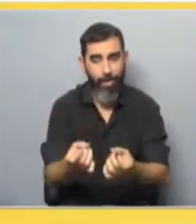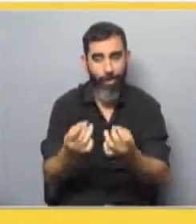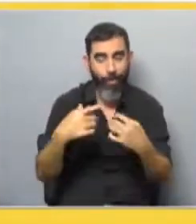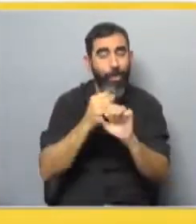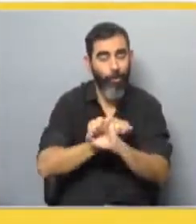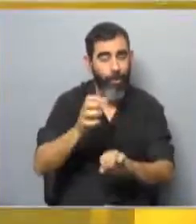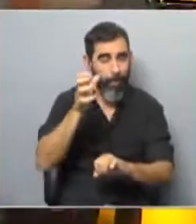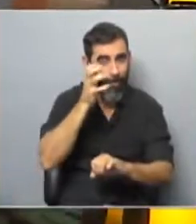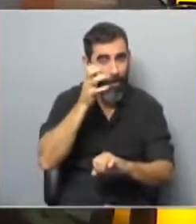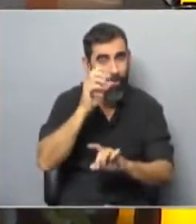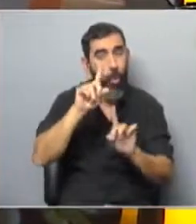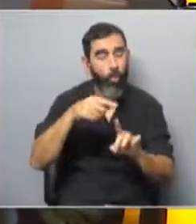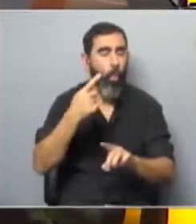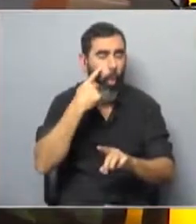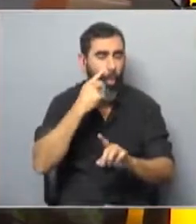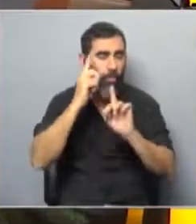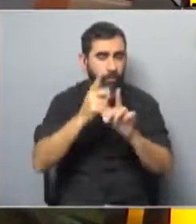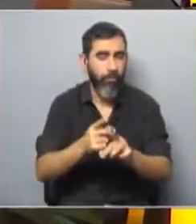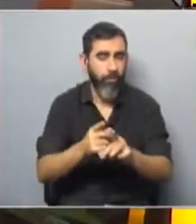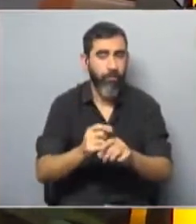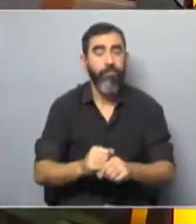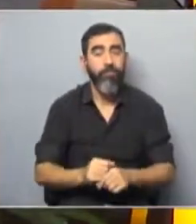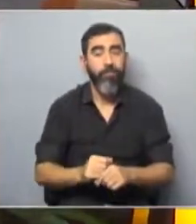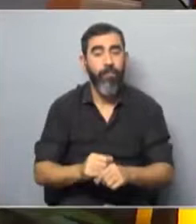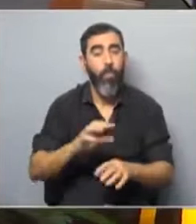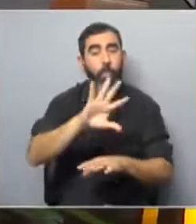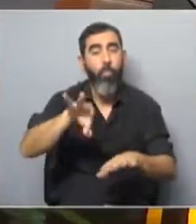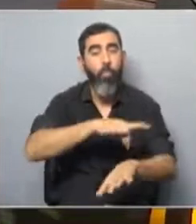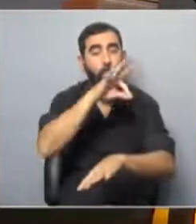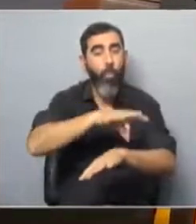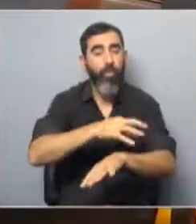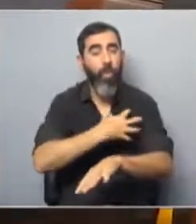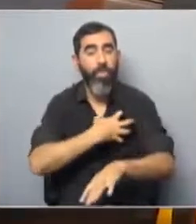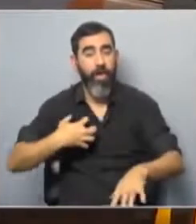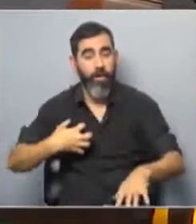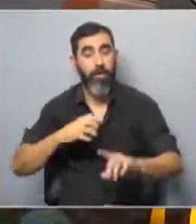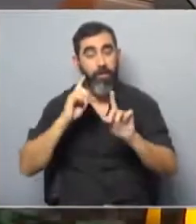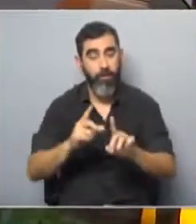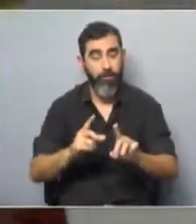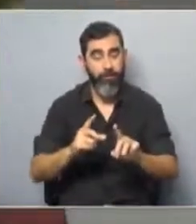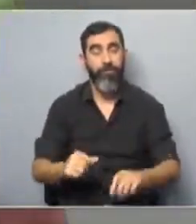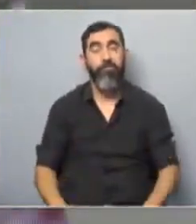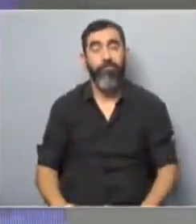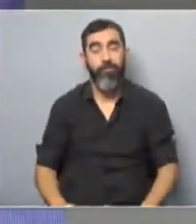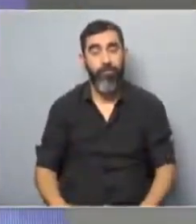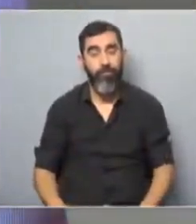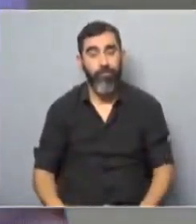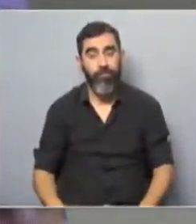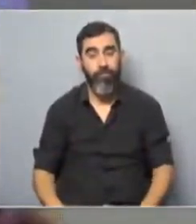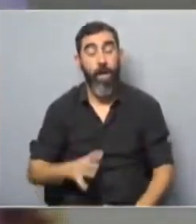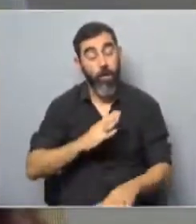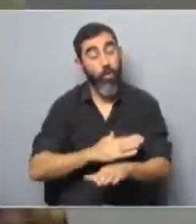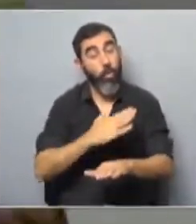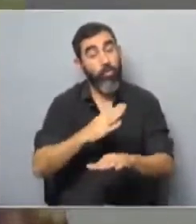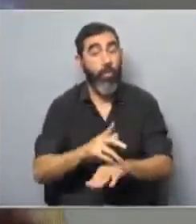Y me olvidé de otro muy conocido por nosotros, que es el mosquito vinculado al dengue, ¿no? La Aedes aegypti, que también trae